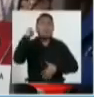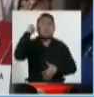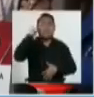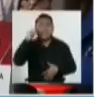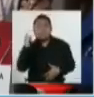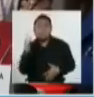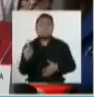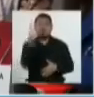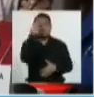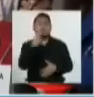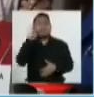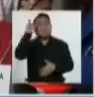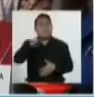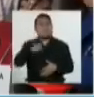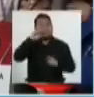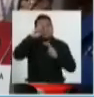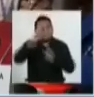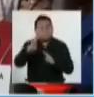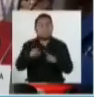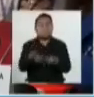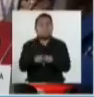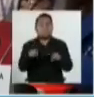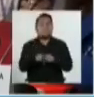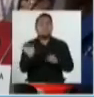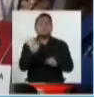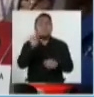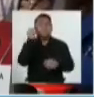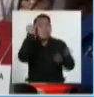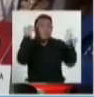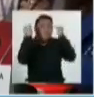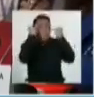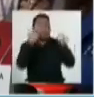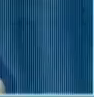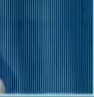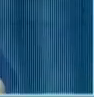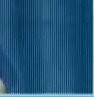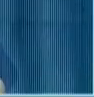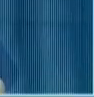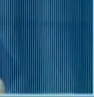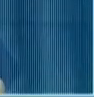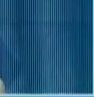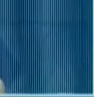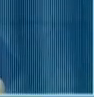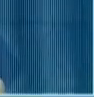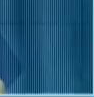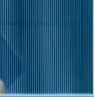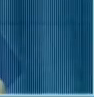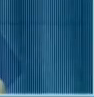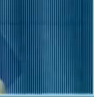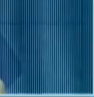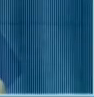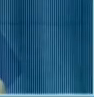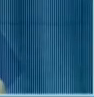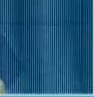derechos fundamentales son respetados sin tendencias ni activismo, por el alma de América.